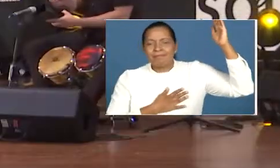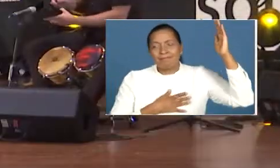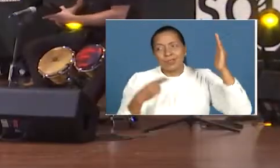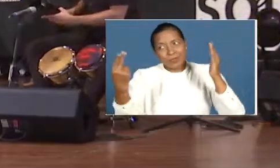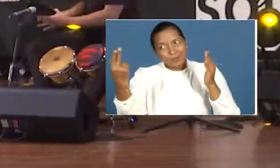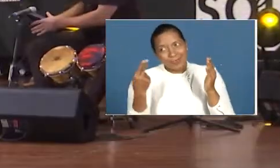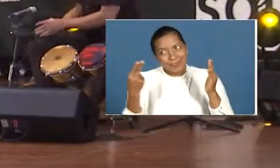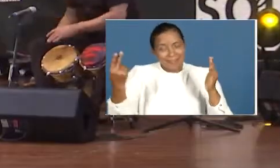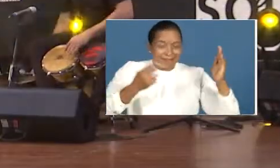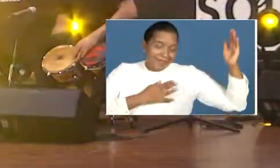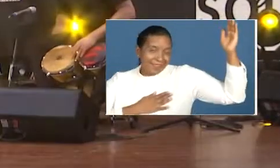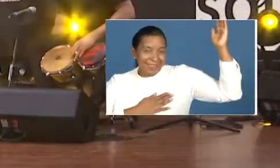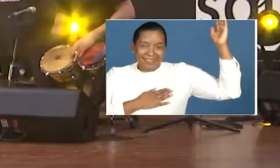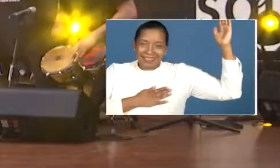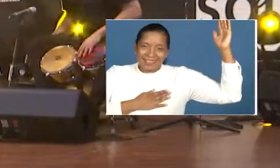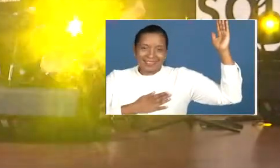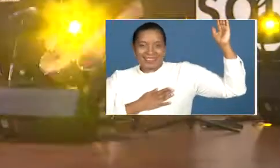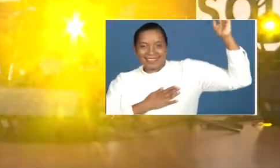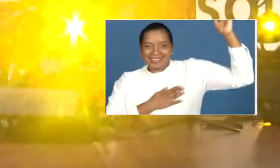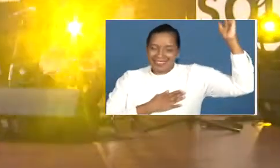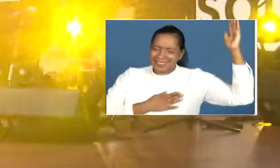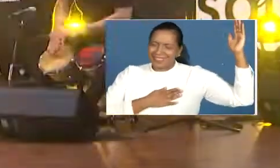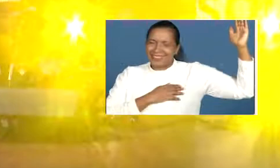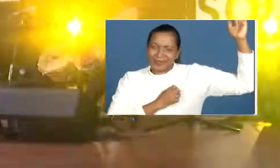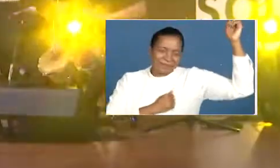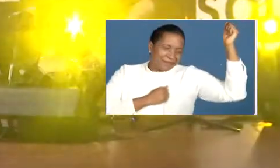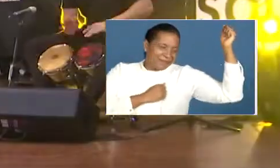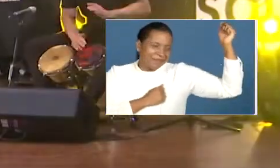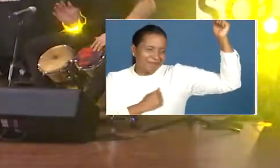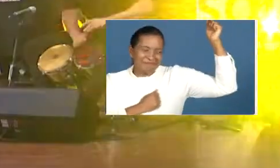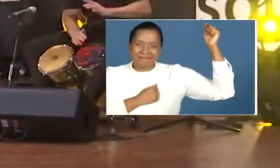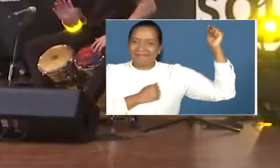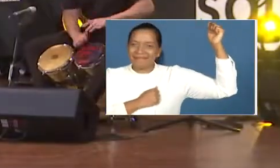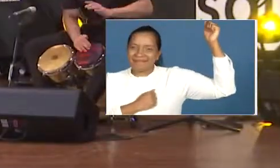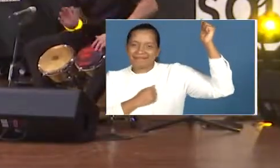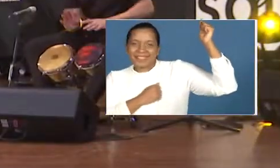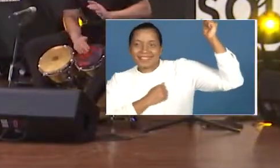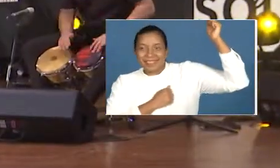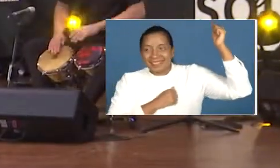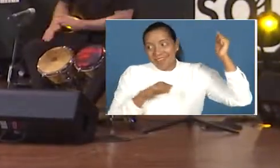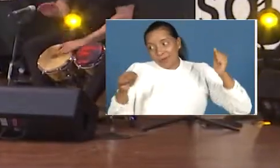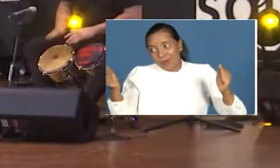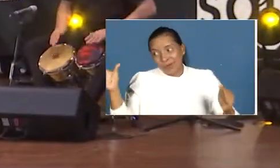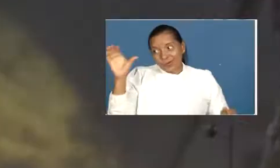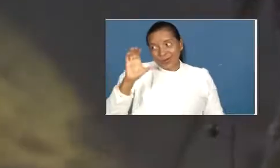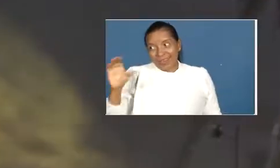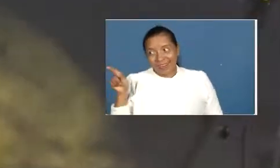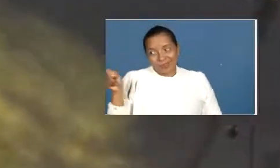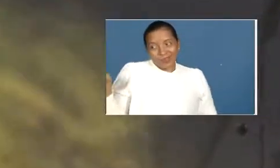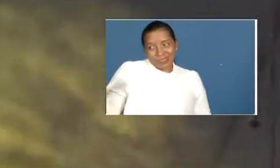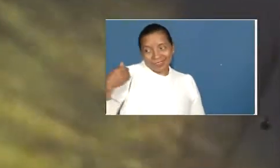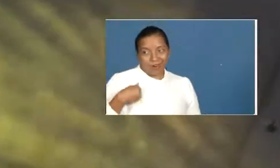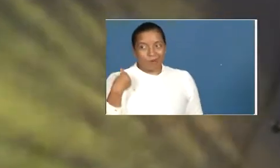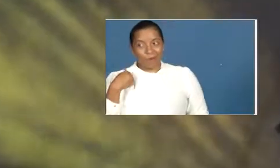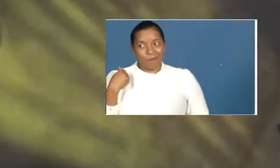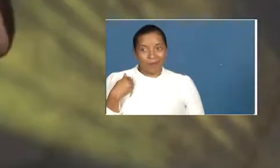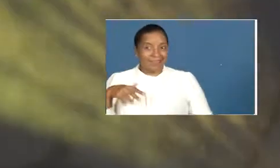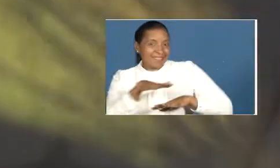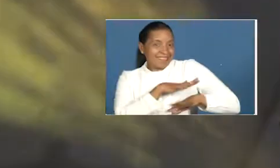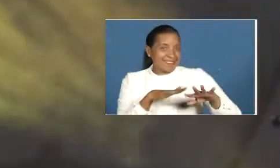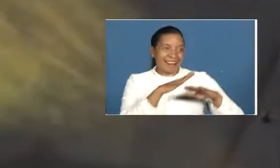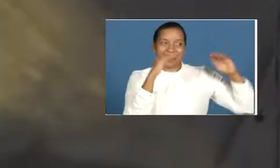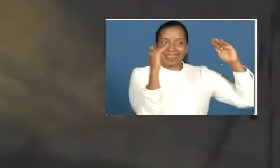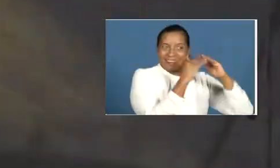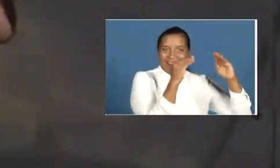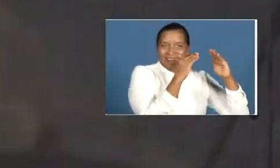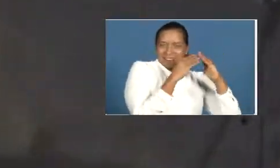Esos que saben de plomería, de esos que saben de tubería, que esté siempre en la casa,